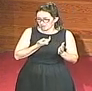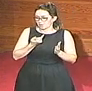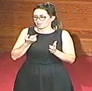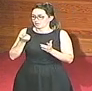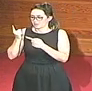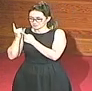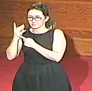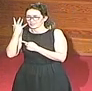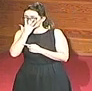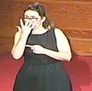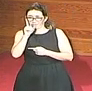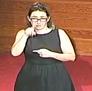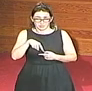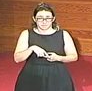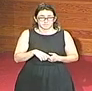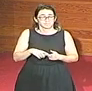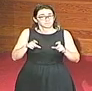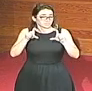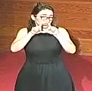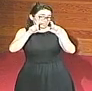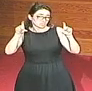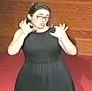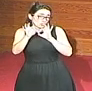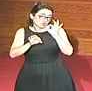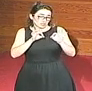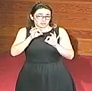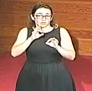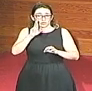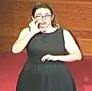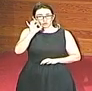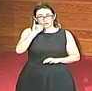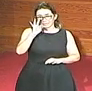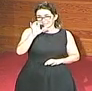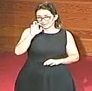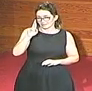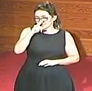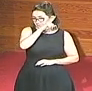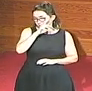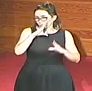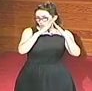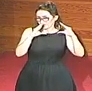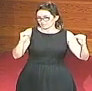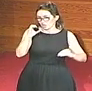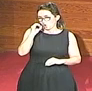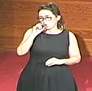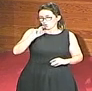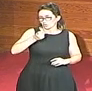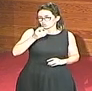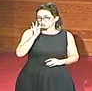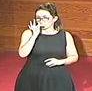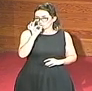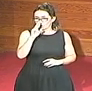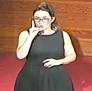el último informe de Reuters, Reuters y la Universidad de Oxford elaboran cada año un informe que os recomiendo, que es el Digital